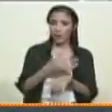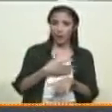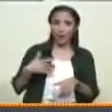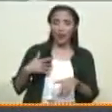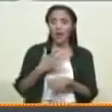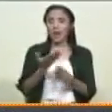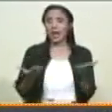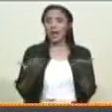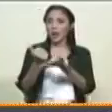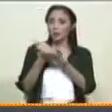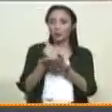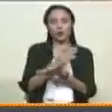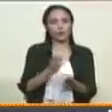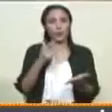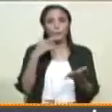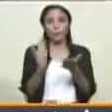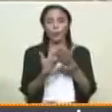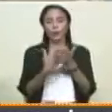Pero nuestra propuesta es esa.